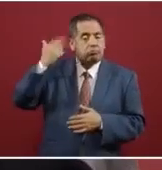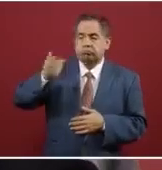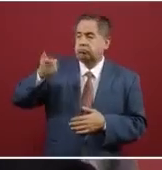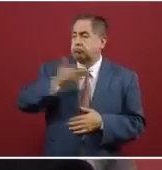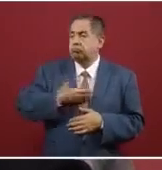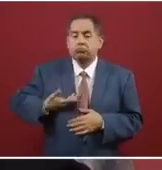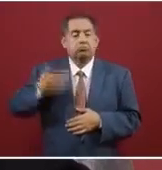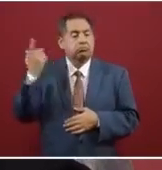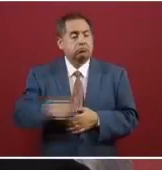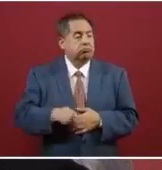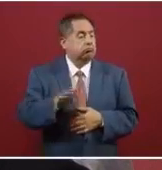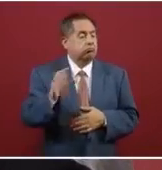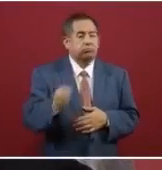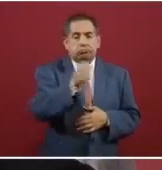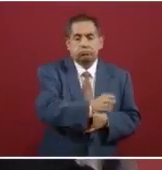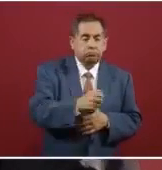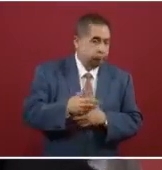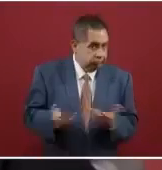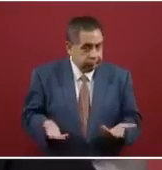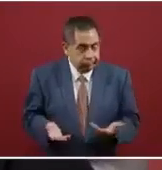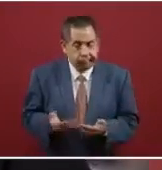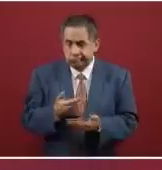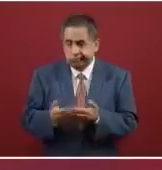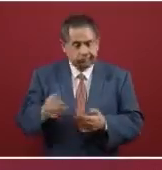y todavía no